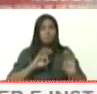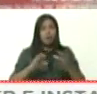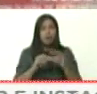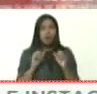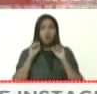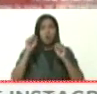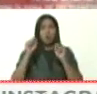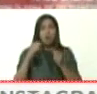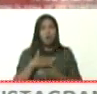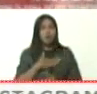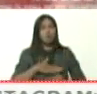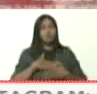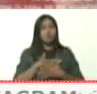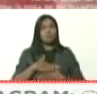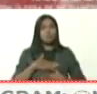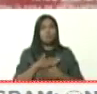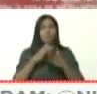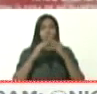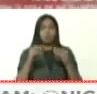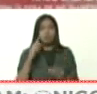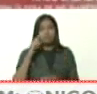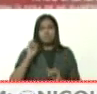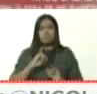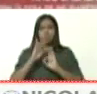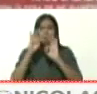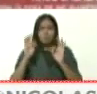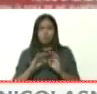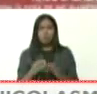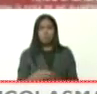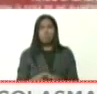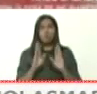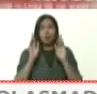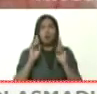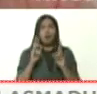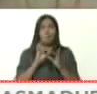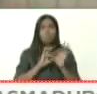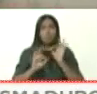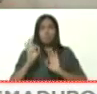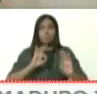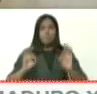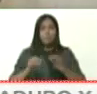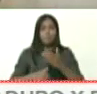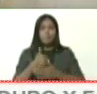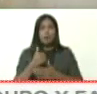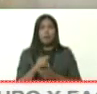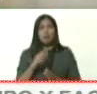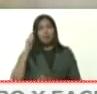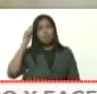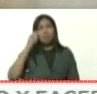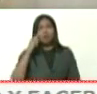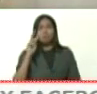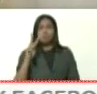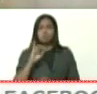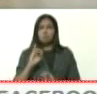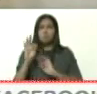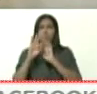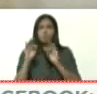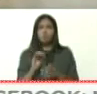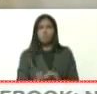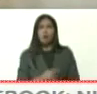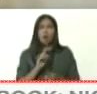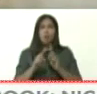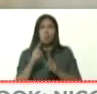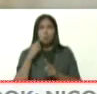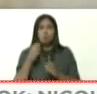lograr el bien de todos. Así es, se multipliquen alianzas. Gracias, Niurka. Ahí en el video estamos viendo uno de los